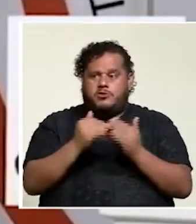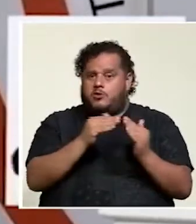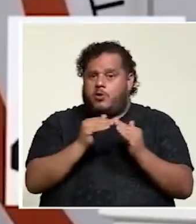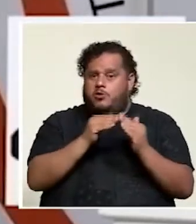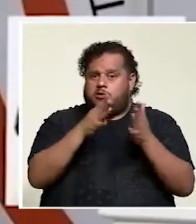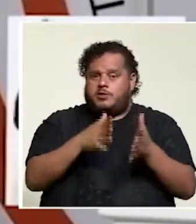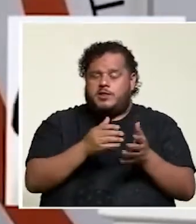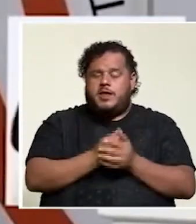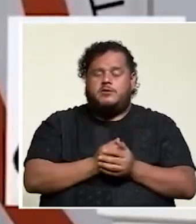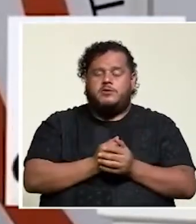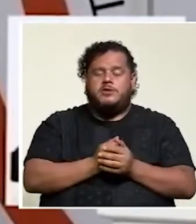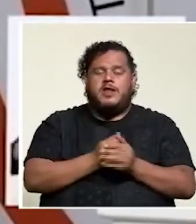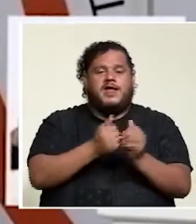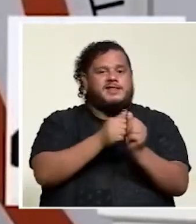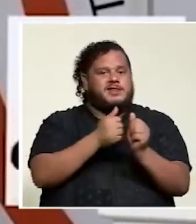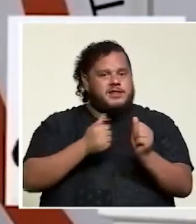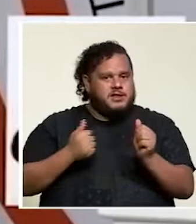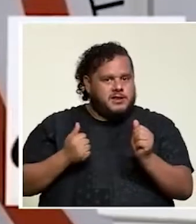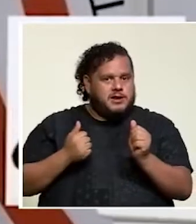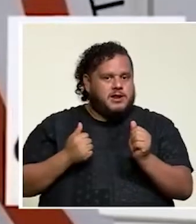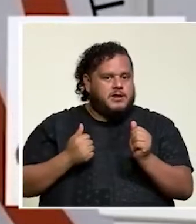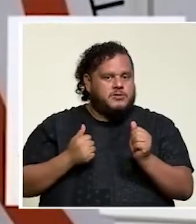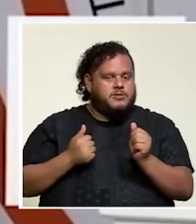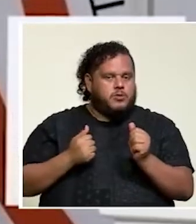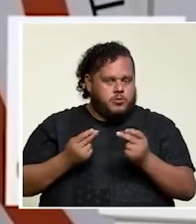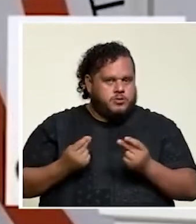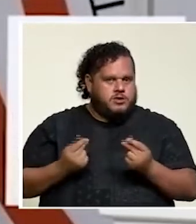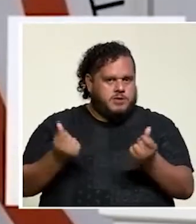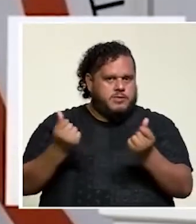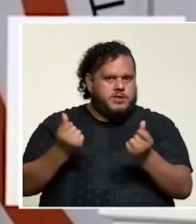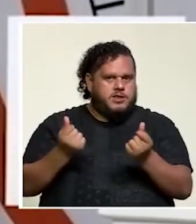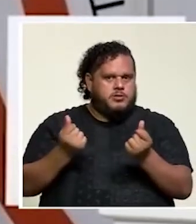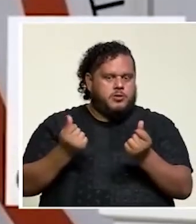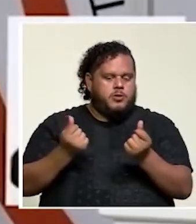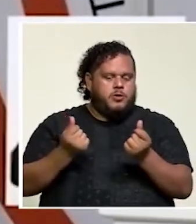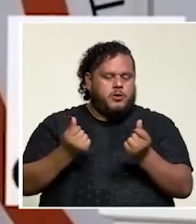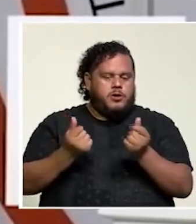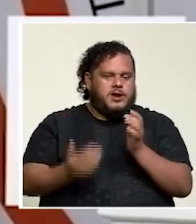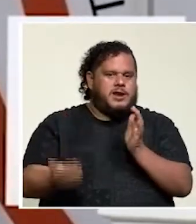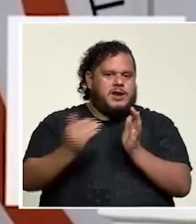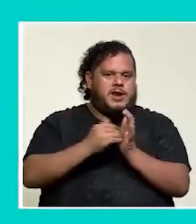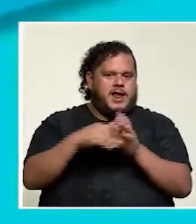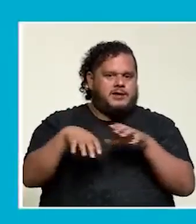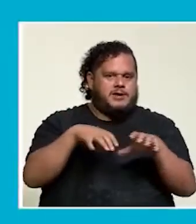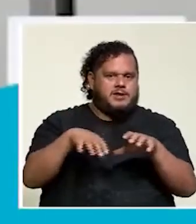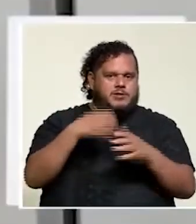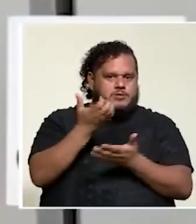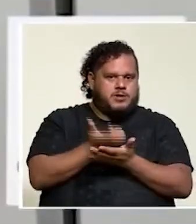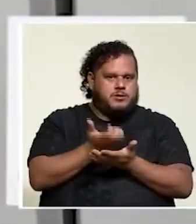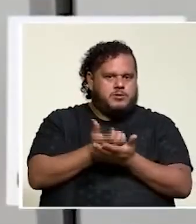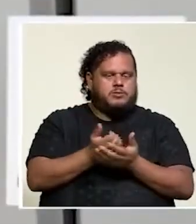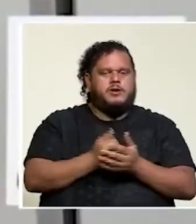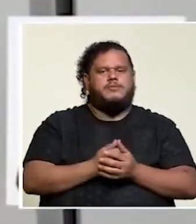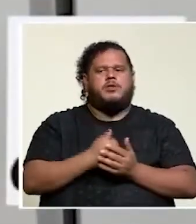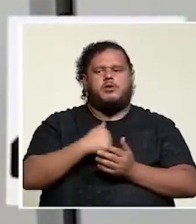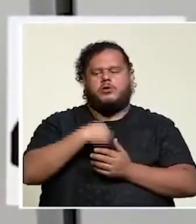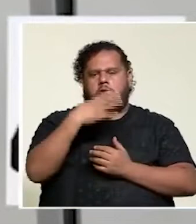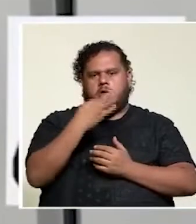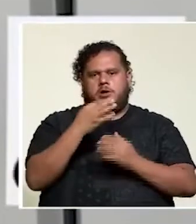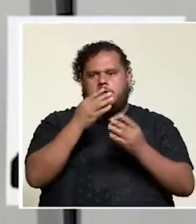ciudadanos, desacelerando de inmediato la reactivación económica. Yo creo que es